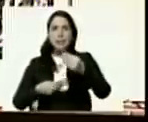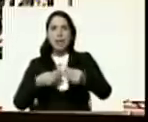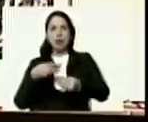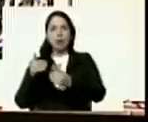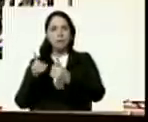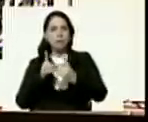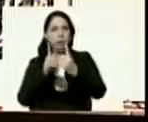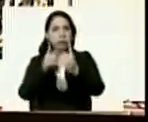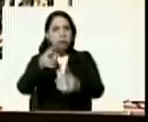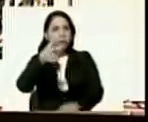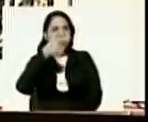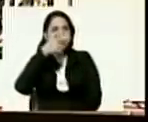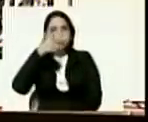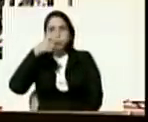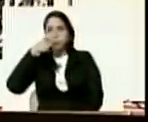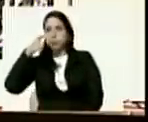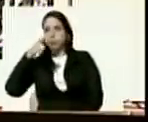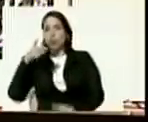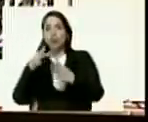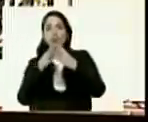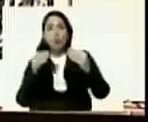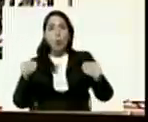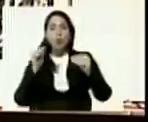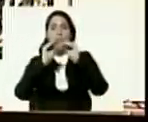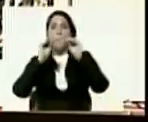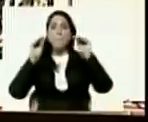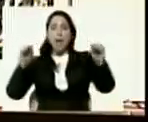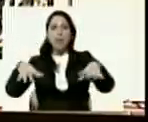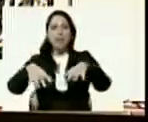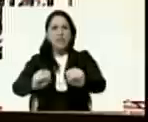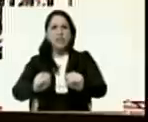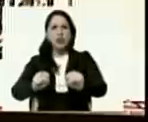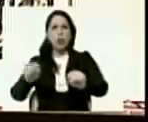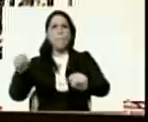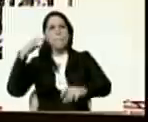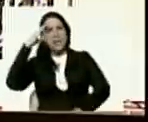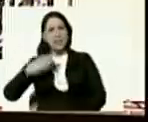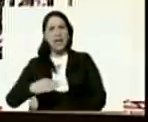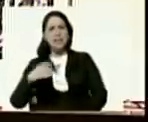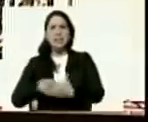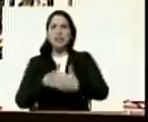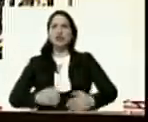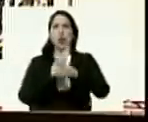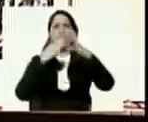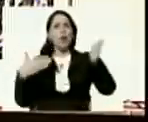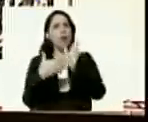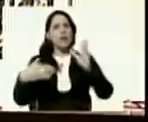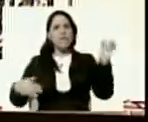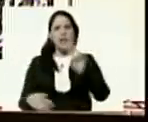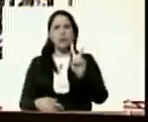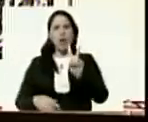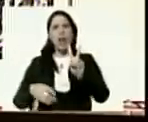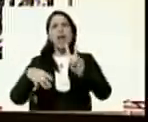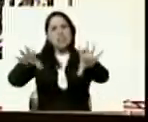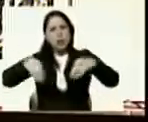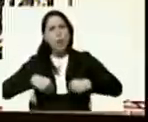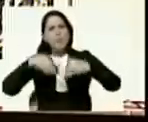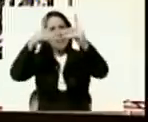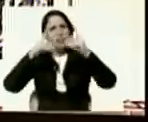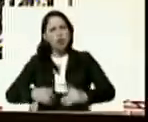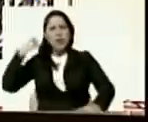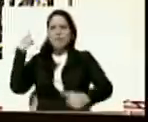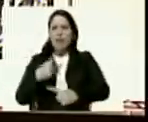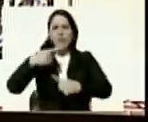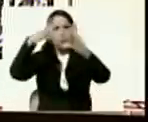todos los llamados a intervención militar y a sanciones contra Venezuela y se tomen las decisiones que hay que tomar